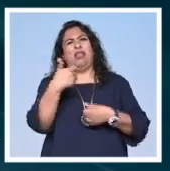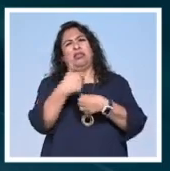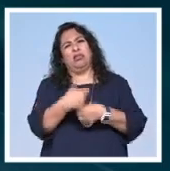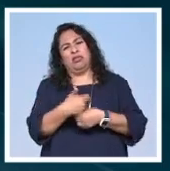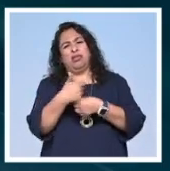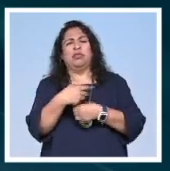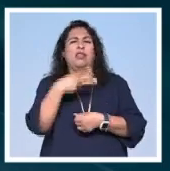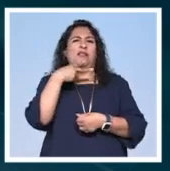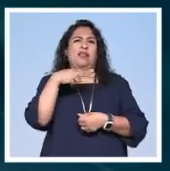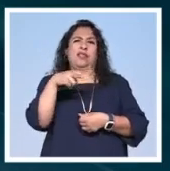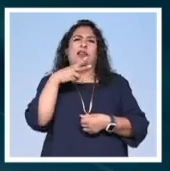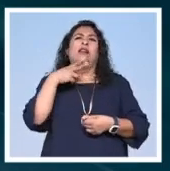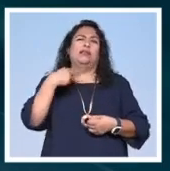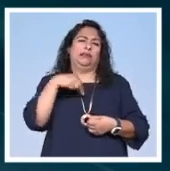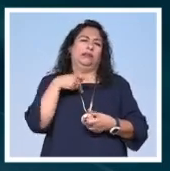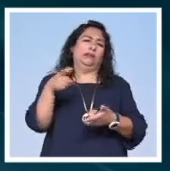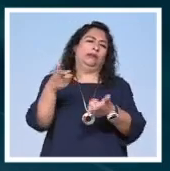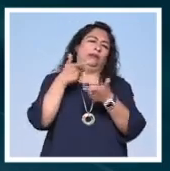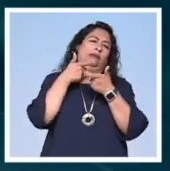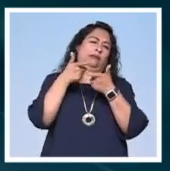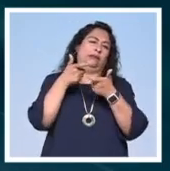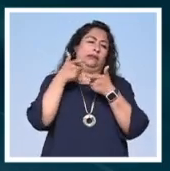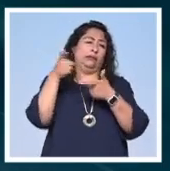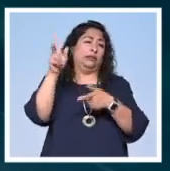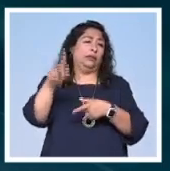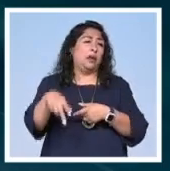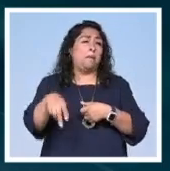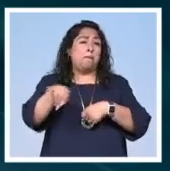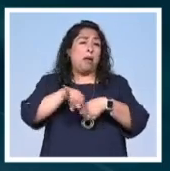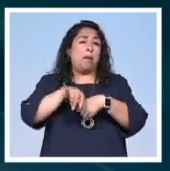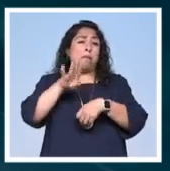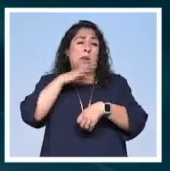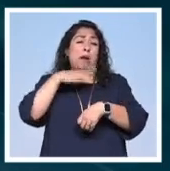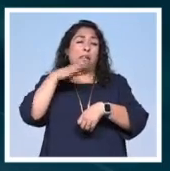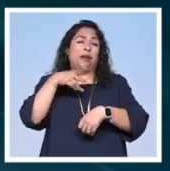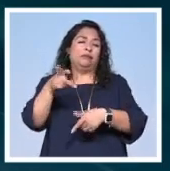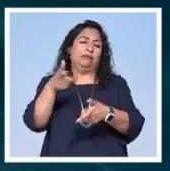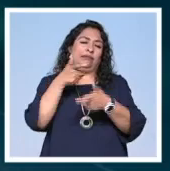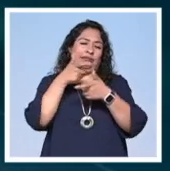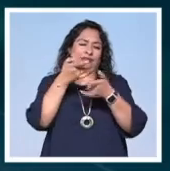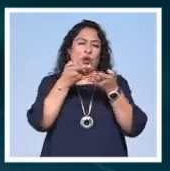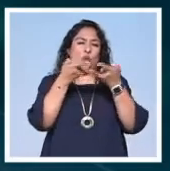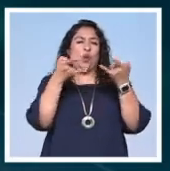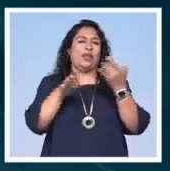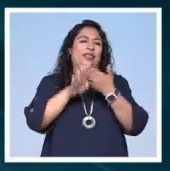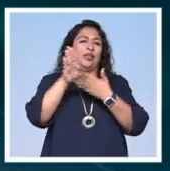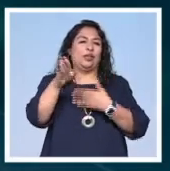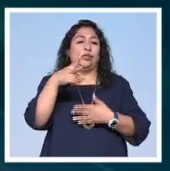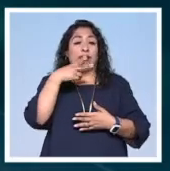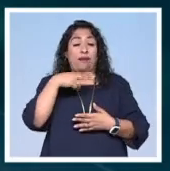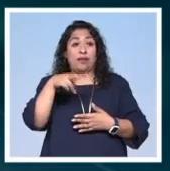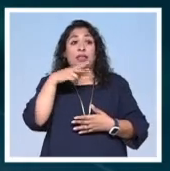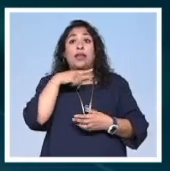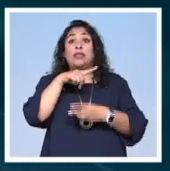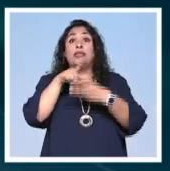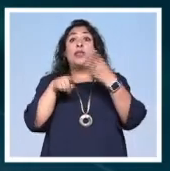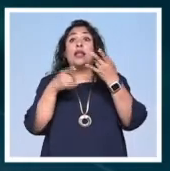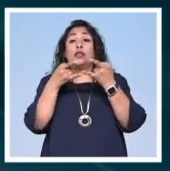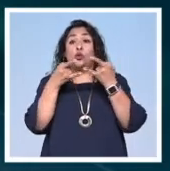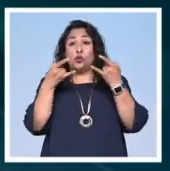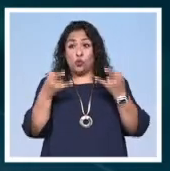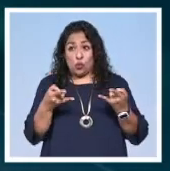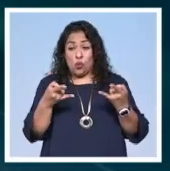la Navidad y nosotros nos da mucha risa escuchar sus desgracias de eso se trata los cuentos antinavideños eh Son tres